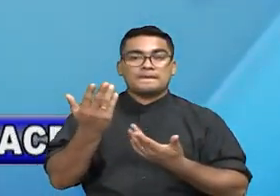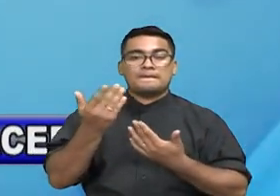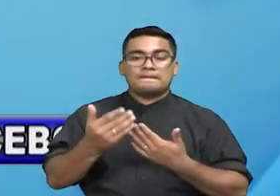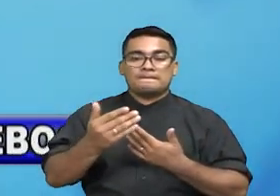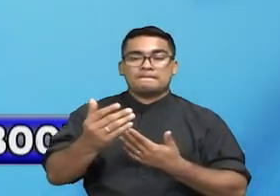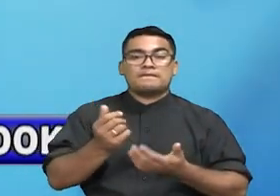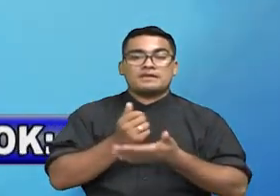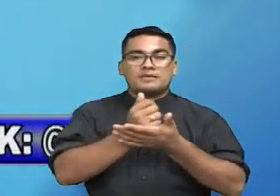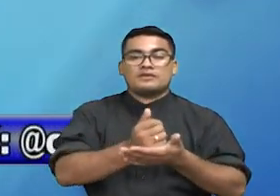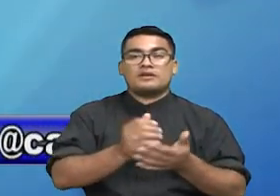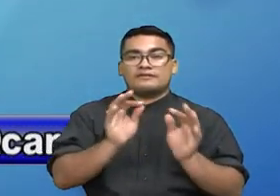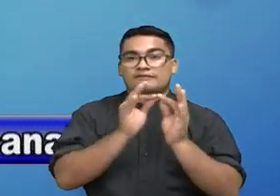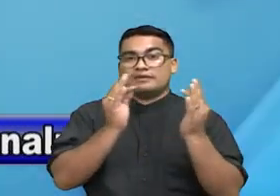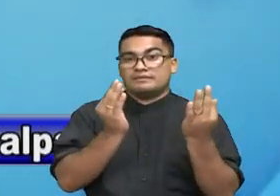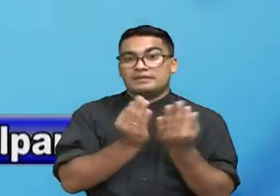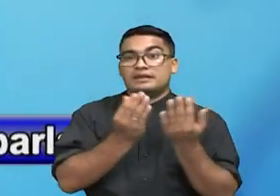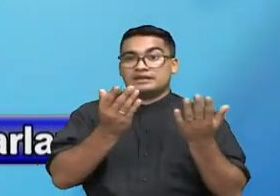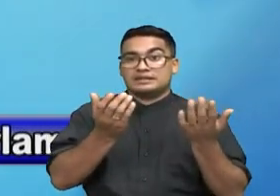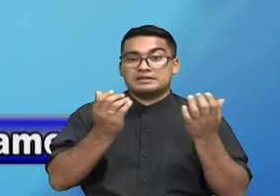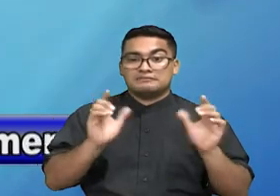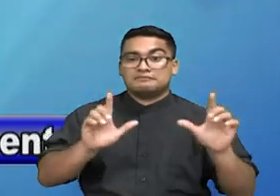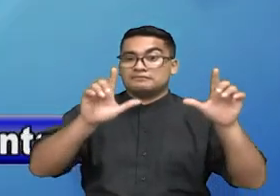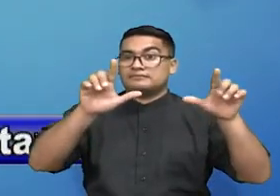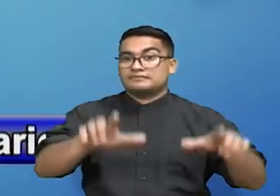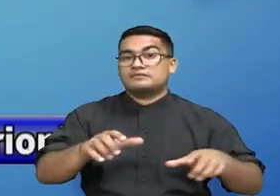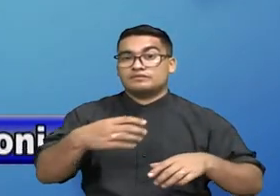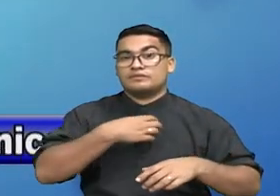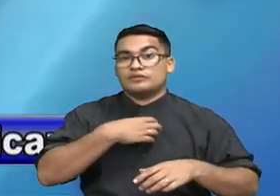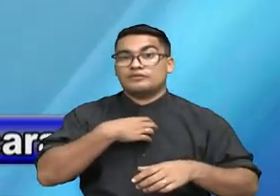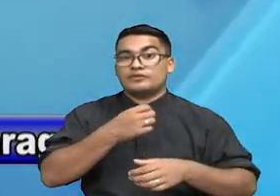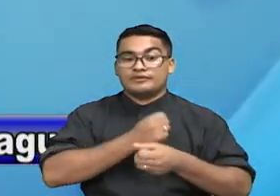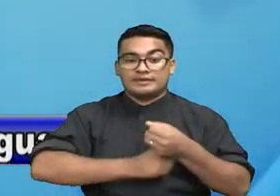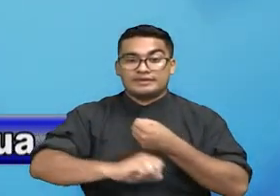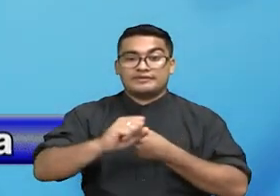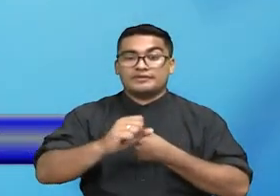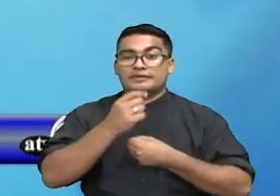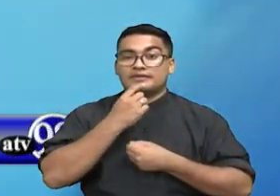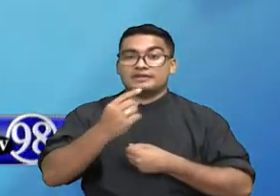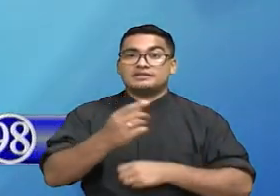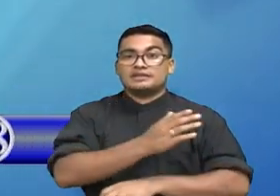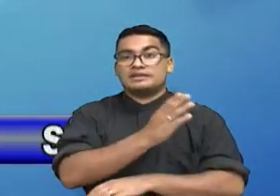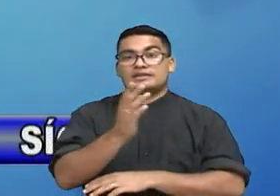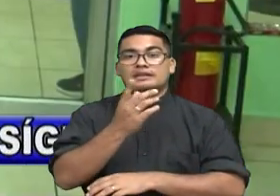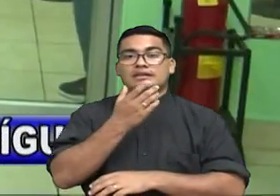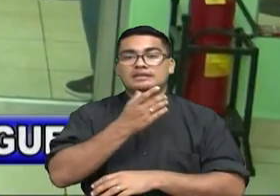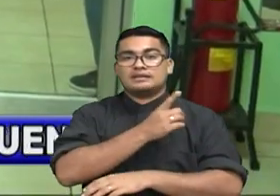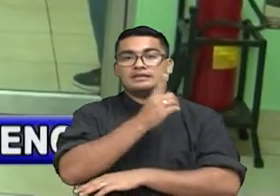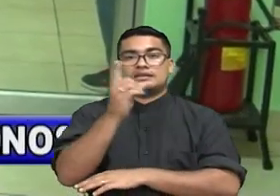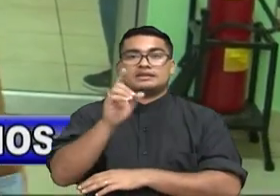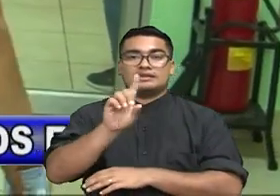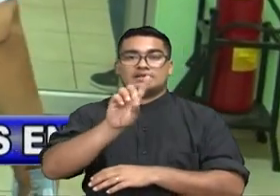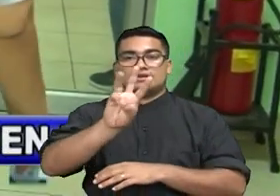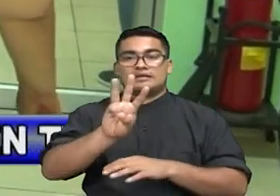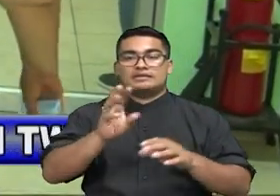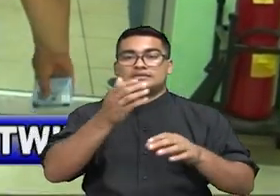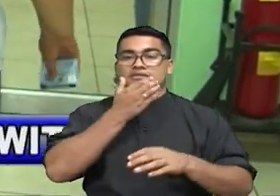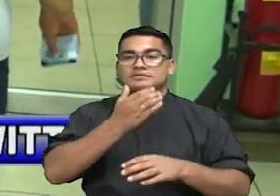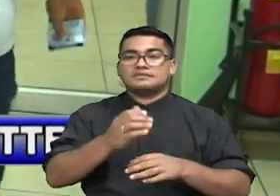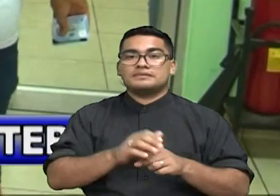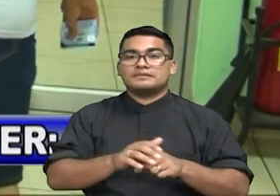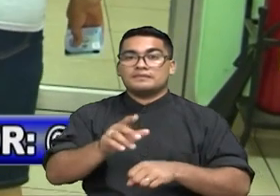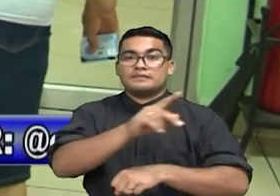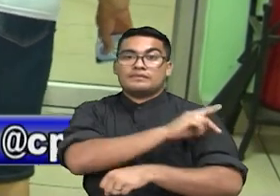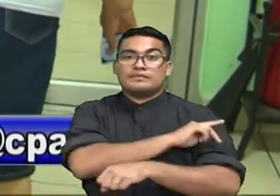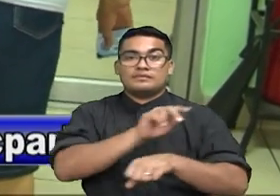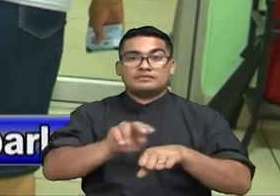a las familias que todavía quieran llegar a matricular a sus muchachos hasta el día 13 de diciembre. Destacó que la Policía